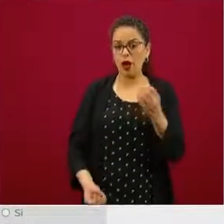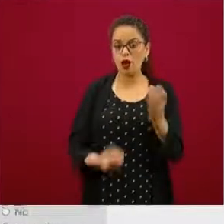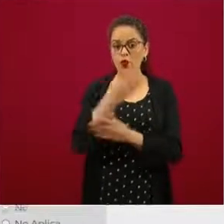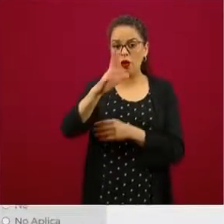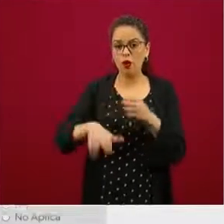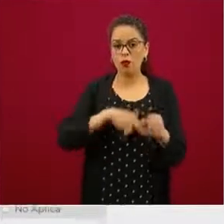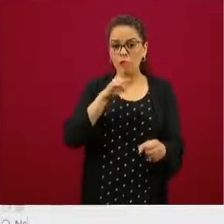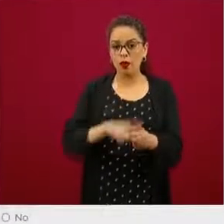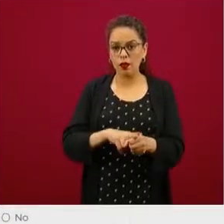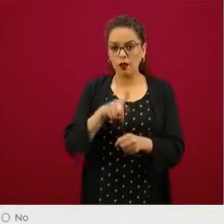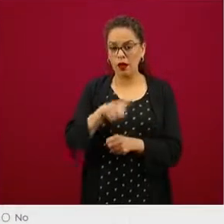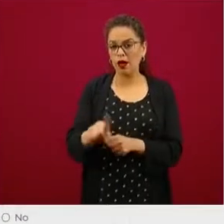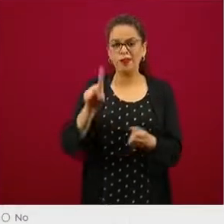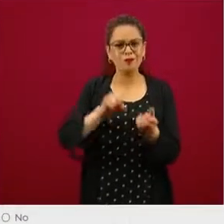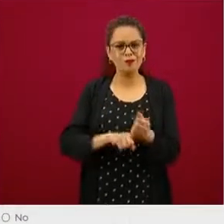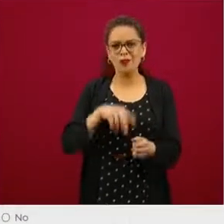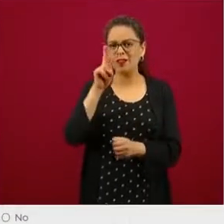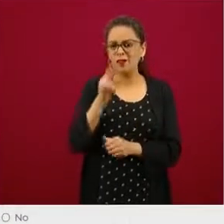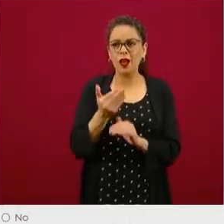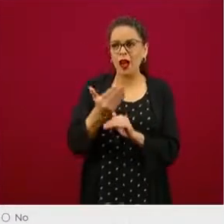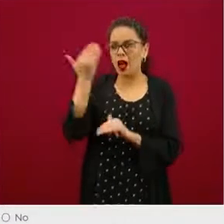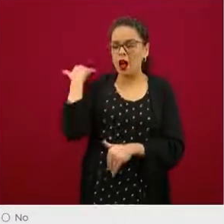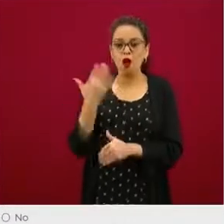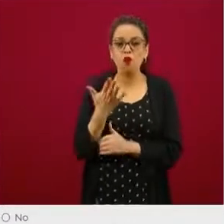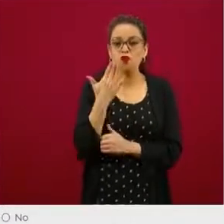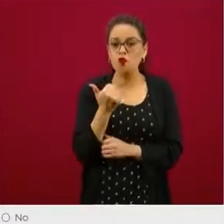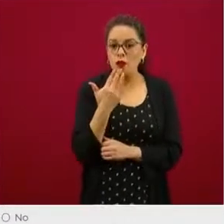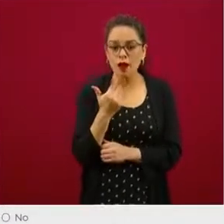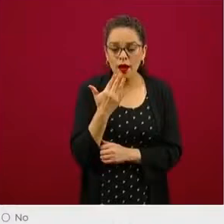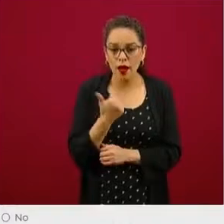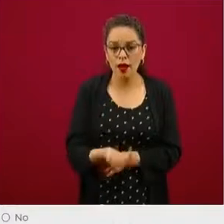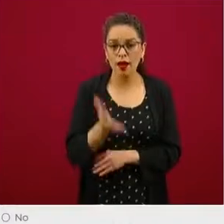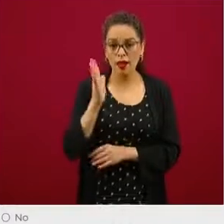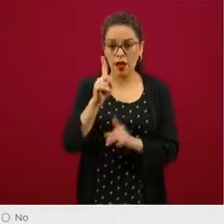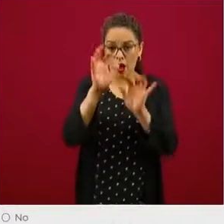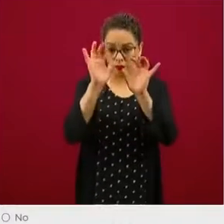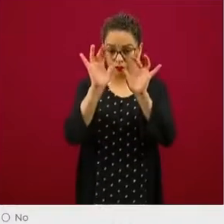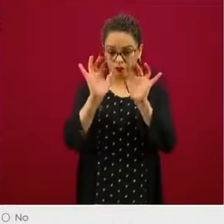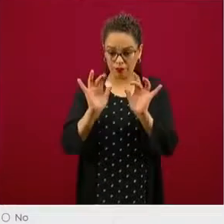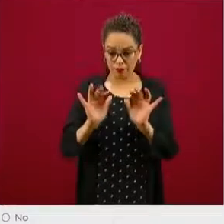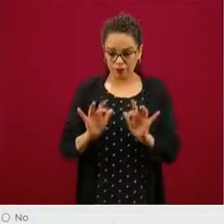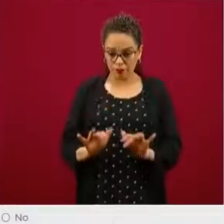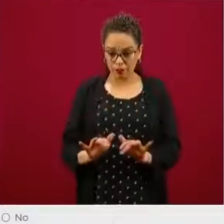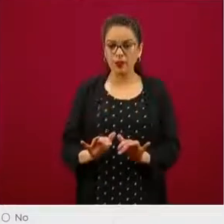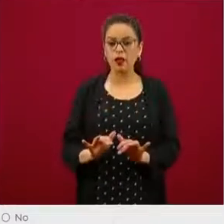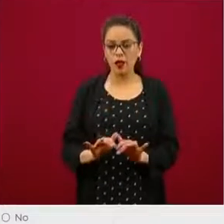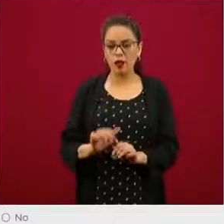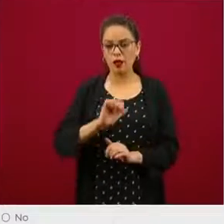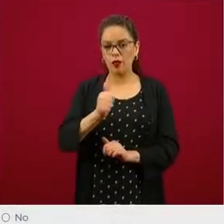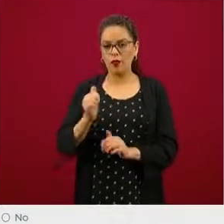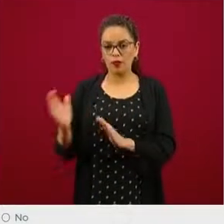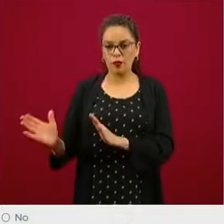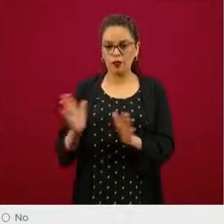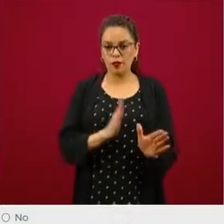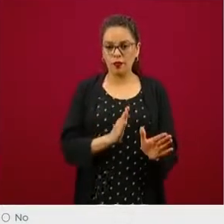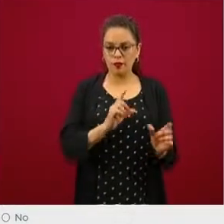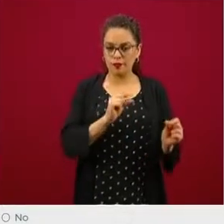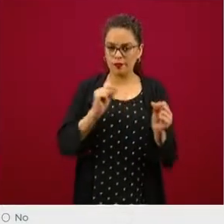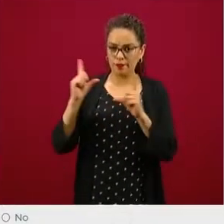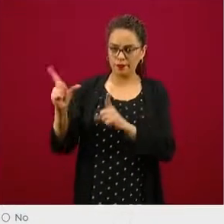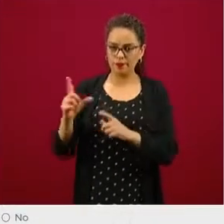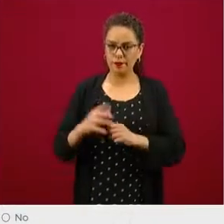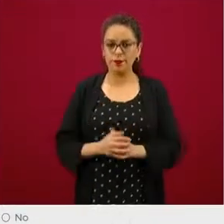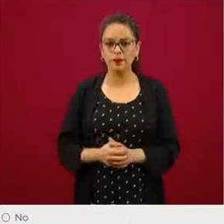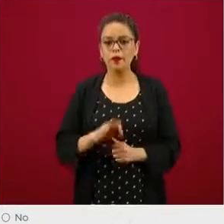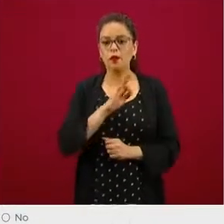que no existían antes. Una vez que llena todo esto, pasen a la siguiente. Ya se hace